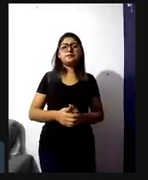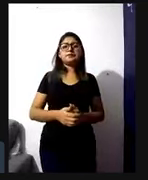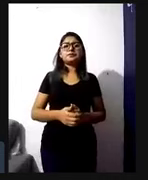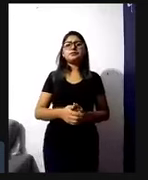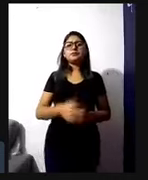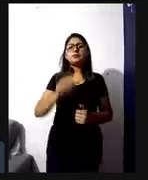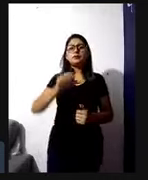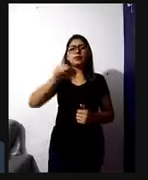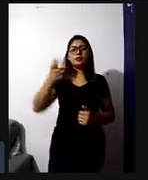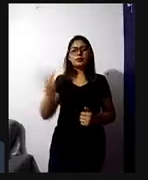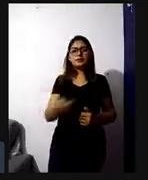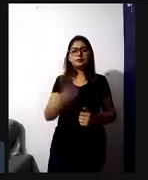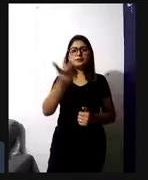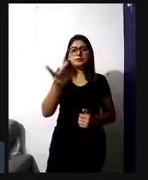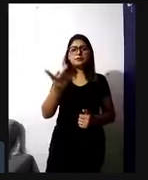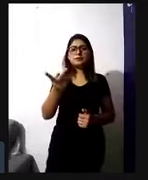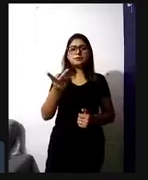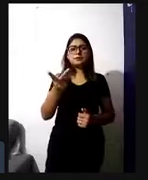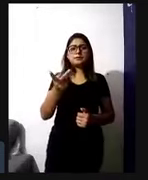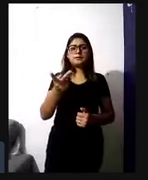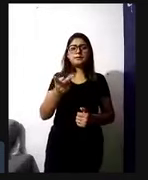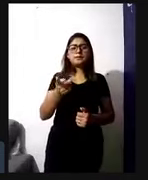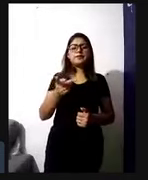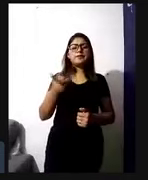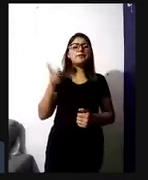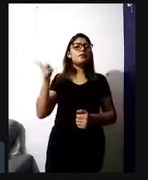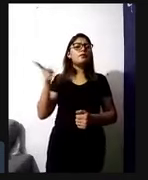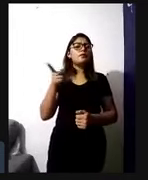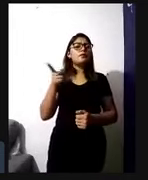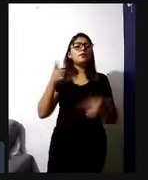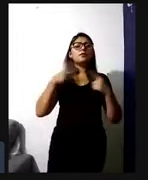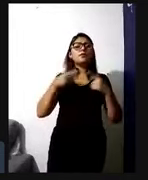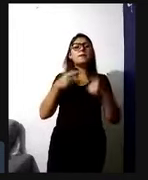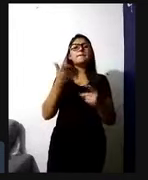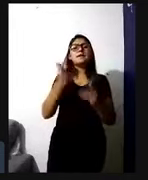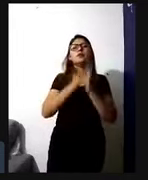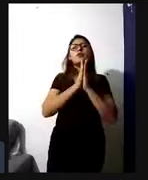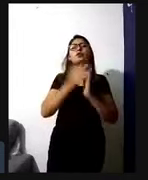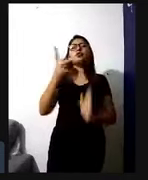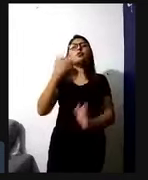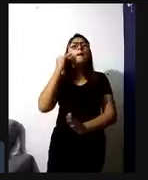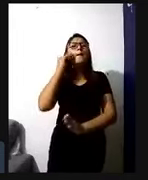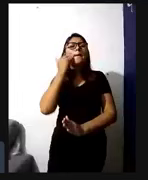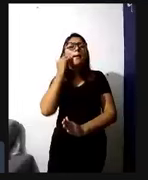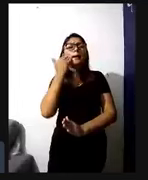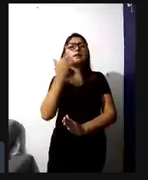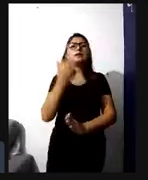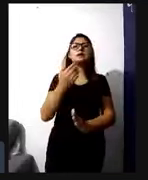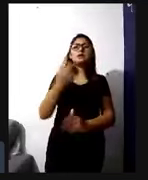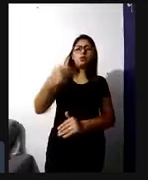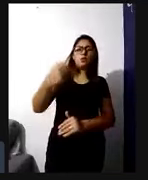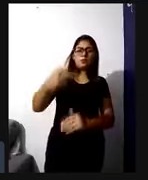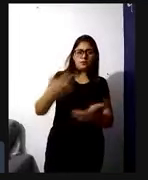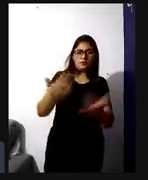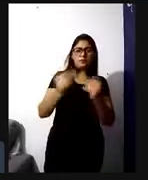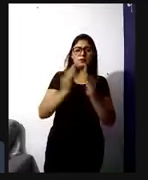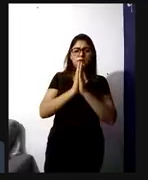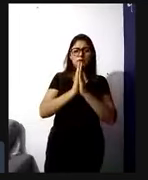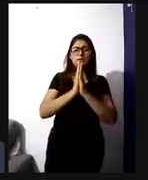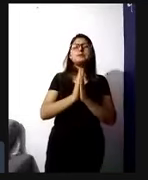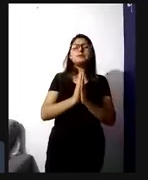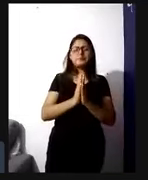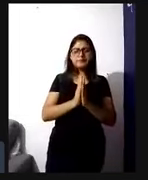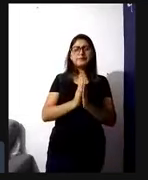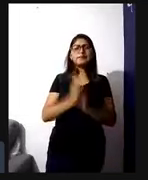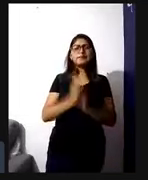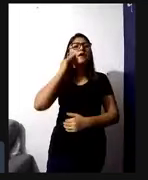nos dicen, bueno, nos piden si nos puede repetir el link de su red social, si es tan amable. Claro que sí, en Facebook